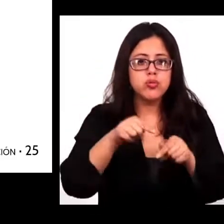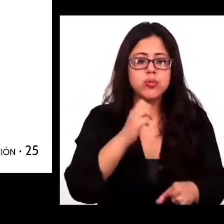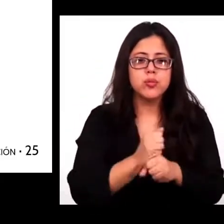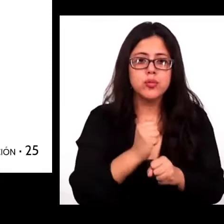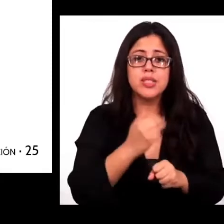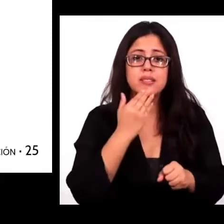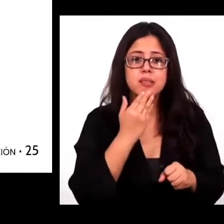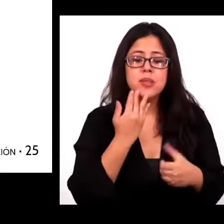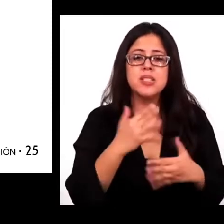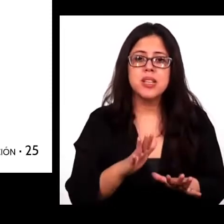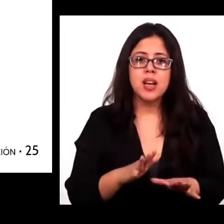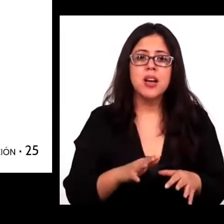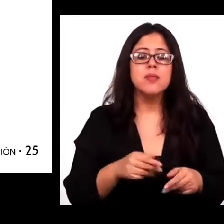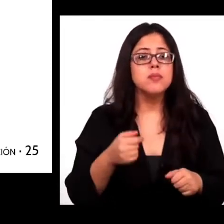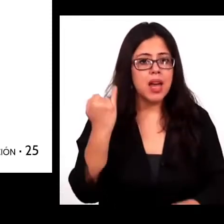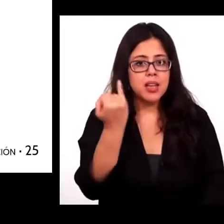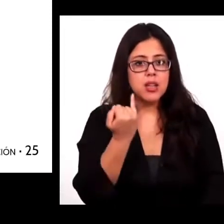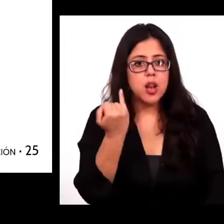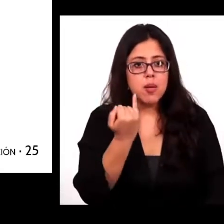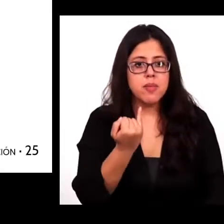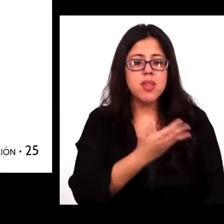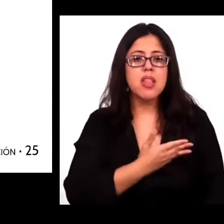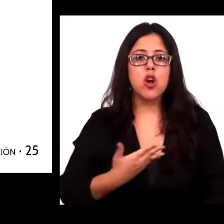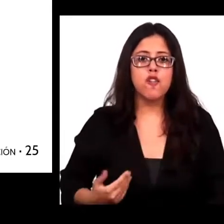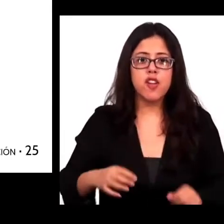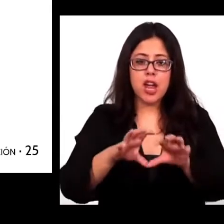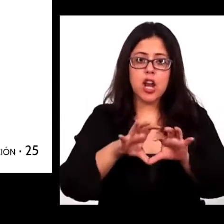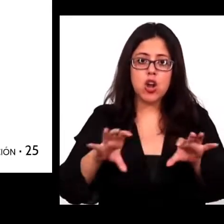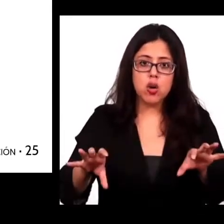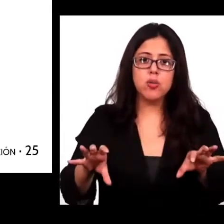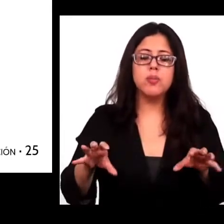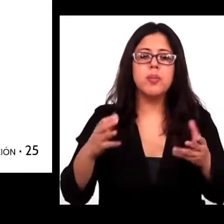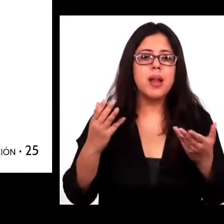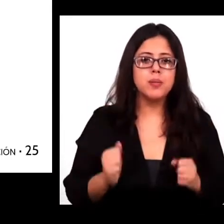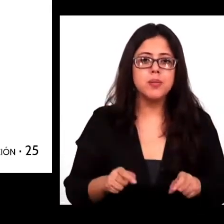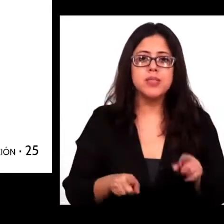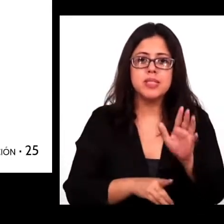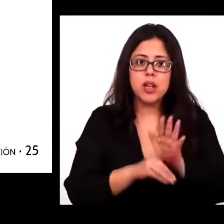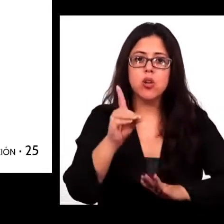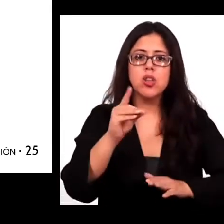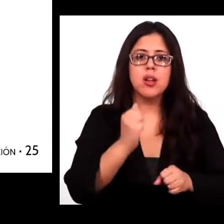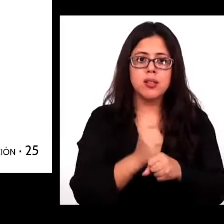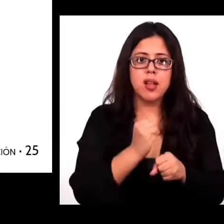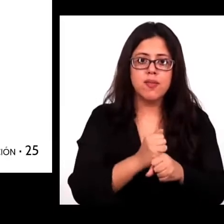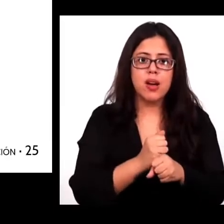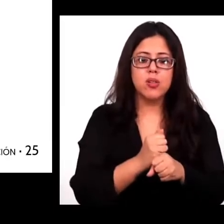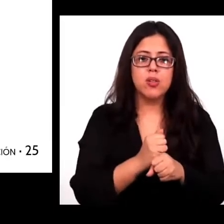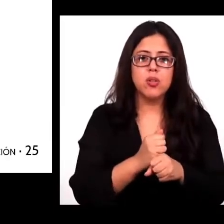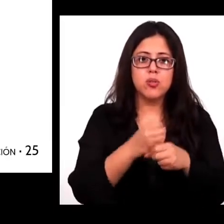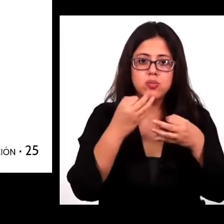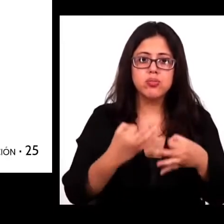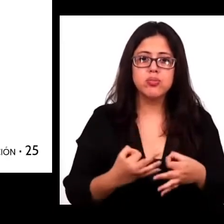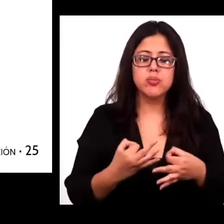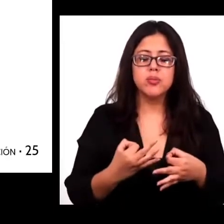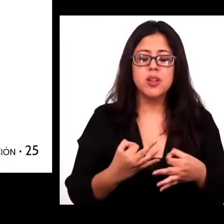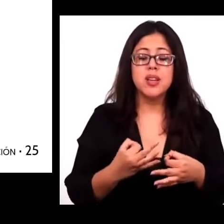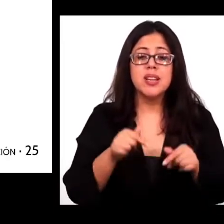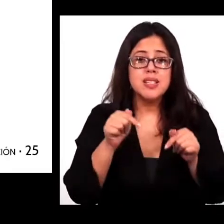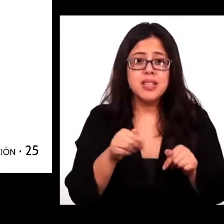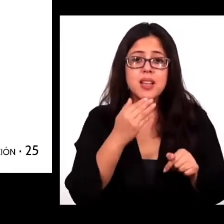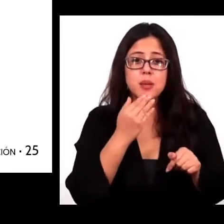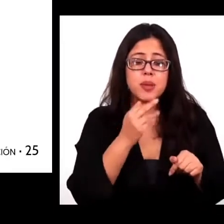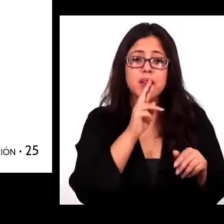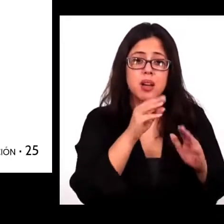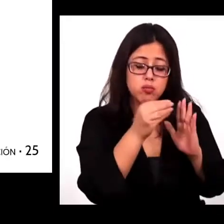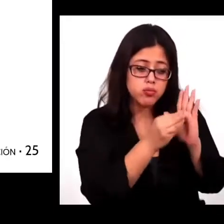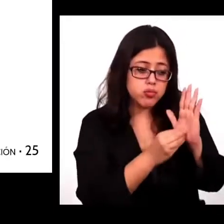sentido la suficiente autonomía del gobierno de turno para efectos de poder desarrollar su función con independencia y con imparcialidad, y que sus resultados